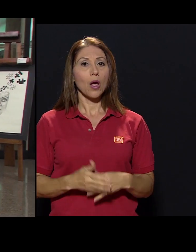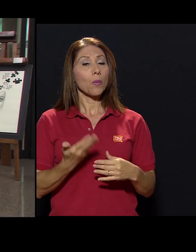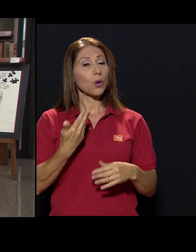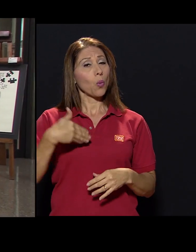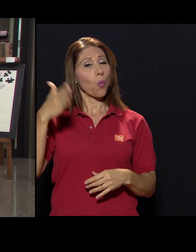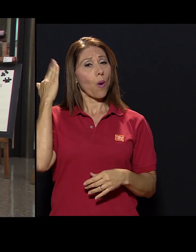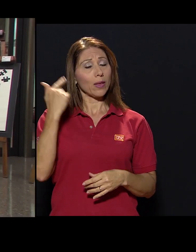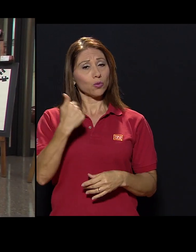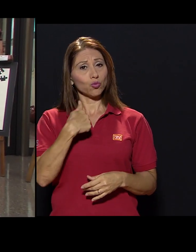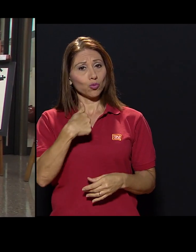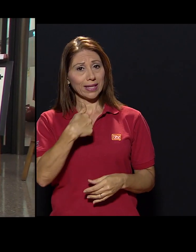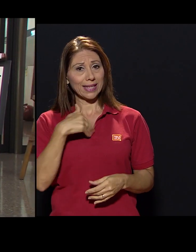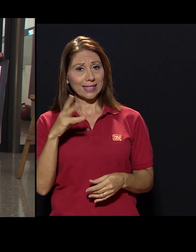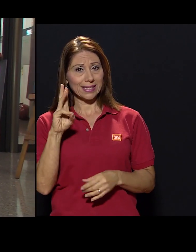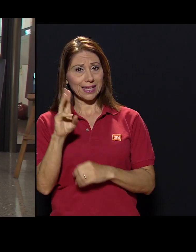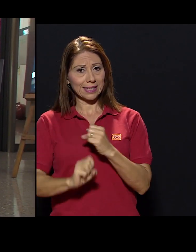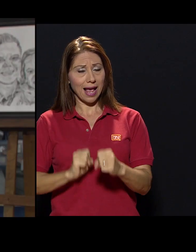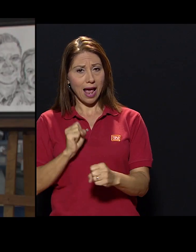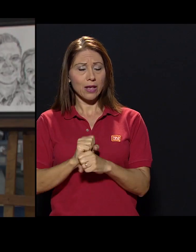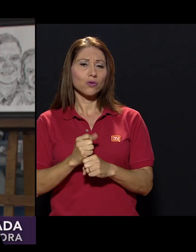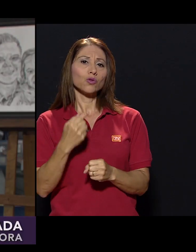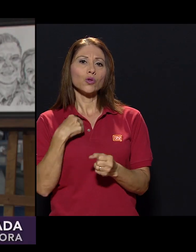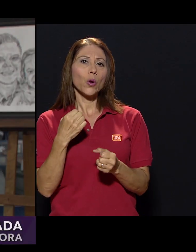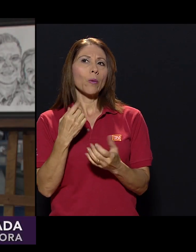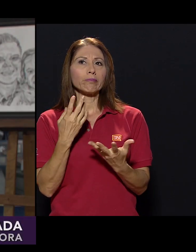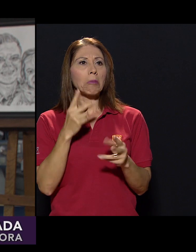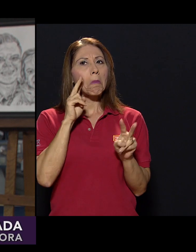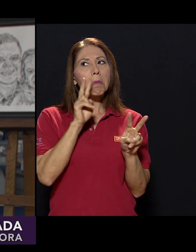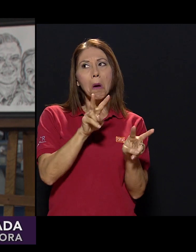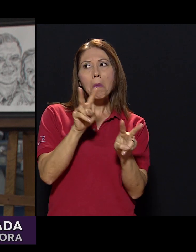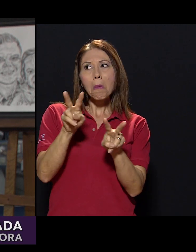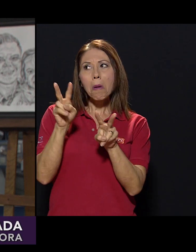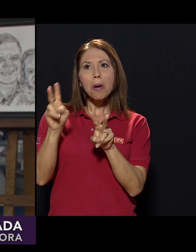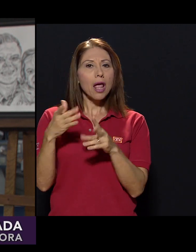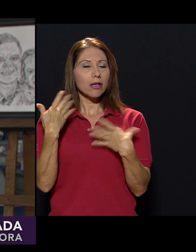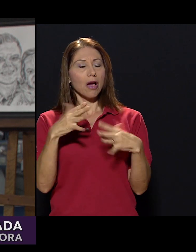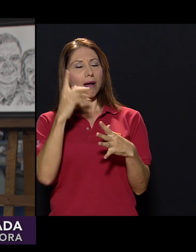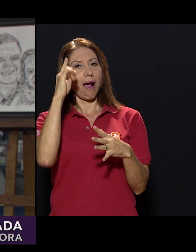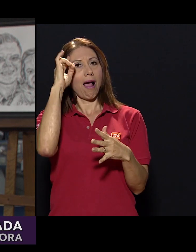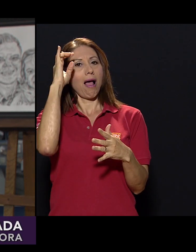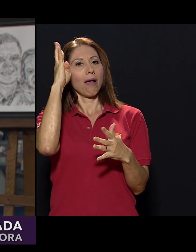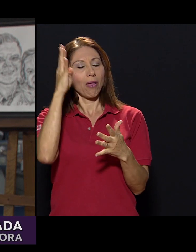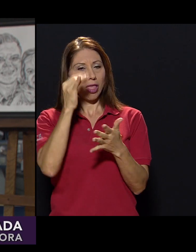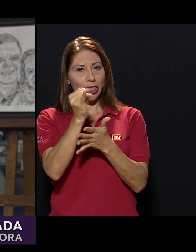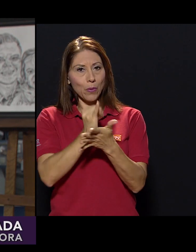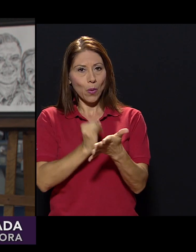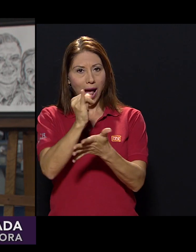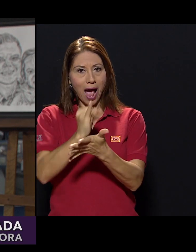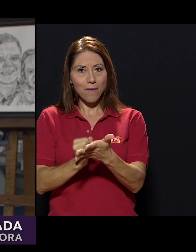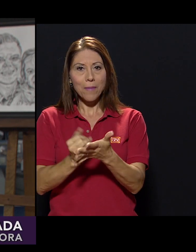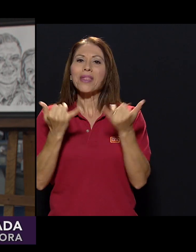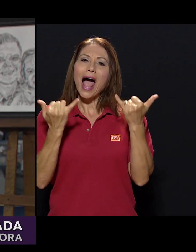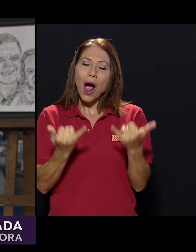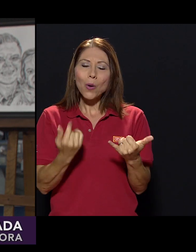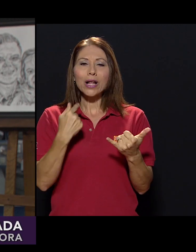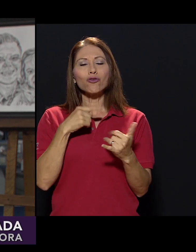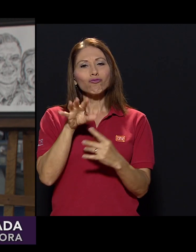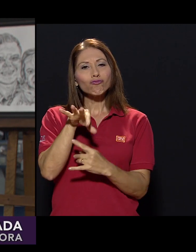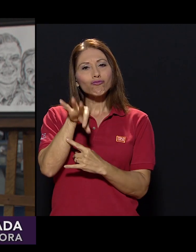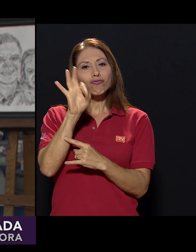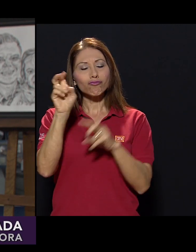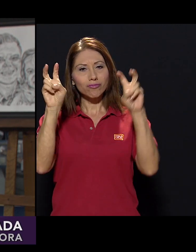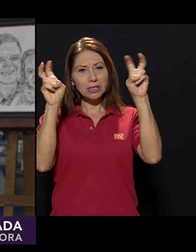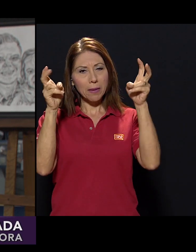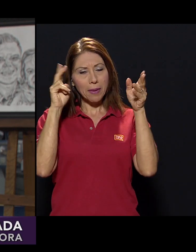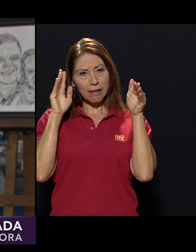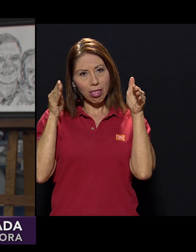Bueno Cuando tenía 6 años Dibujaba como Lo primero que veía En realidad Ahorita Lo que Si me centro Como en una